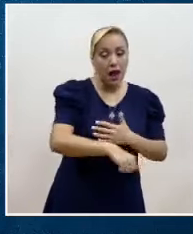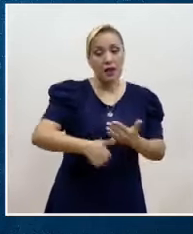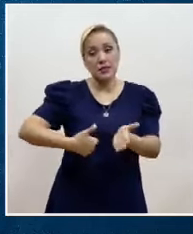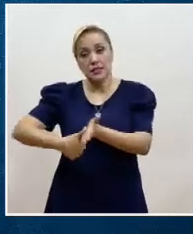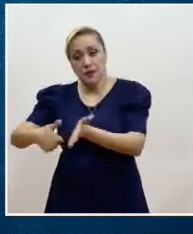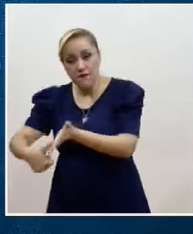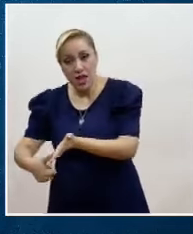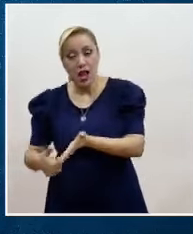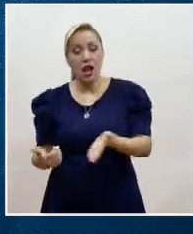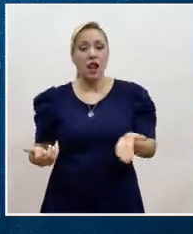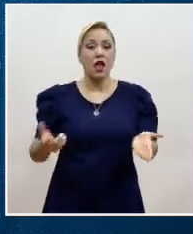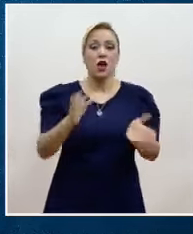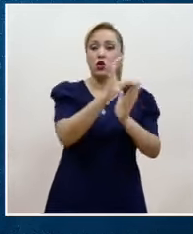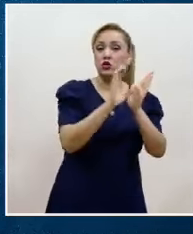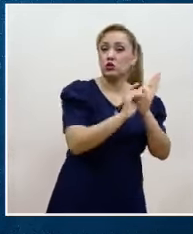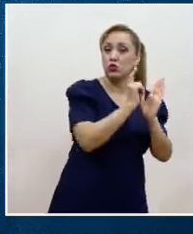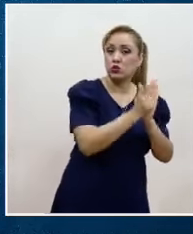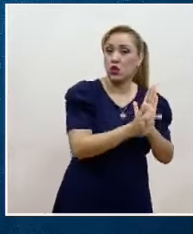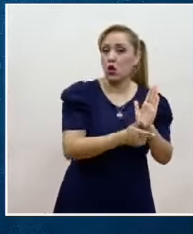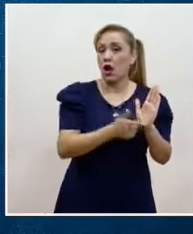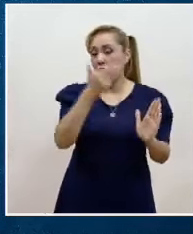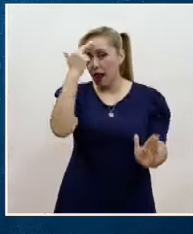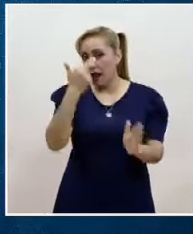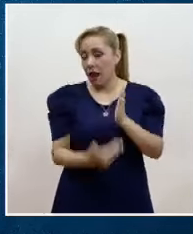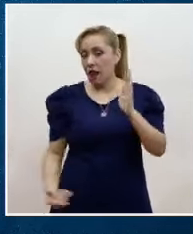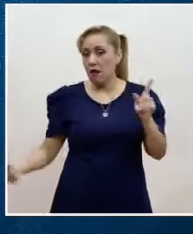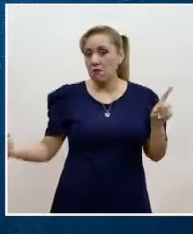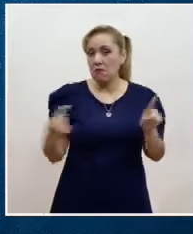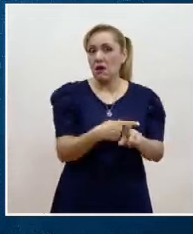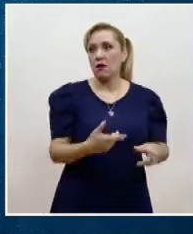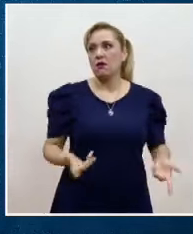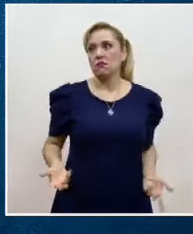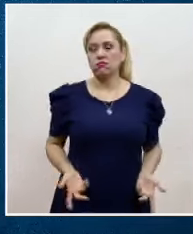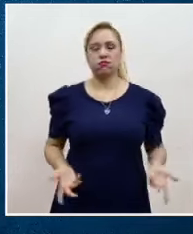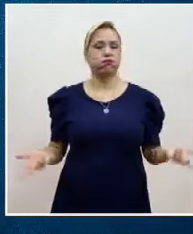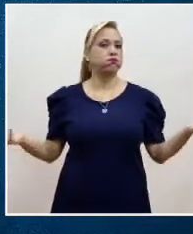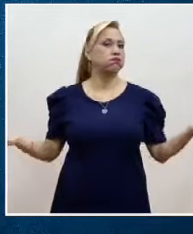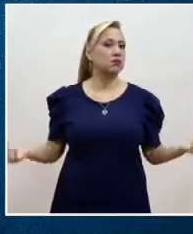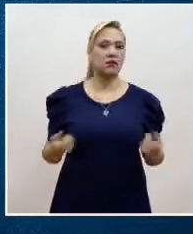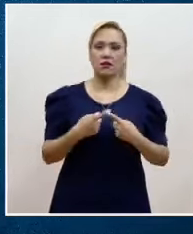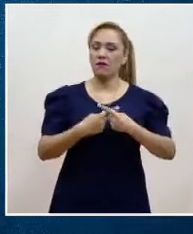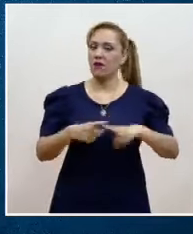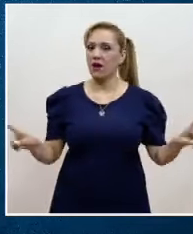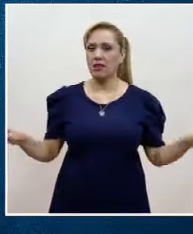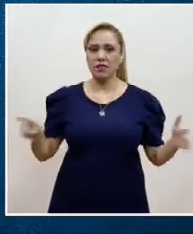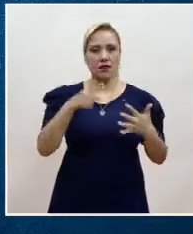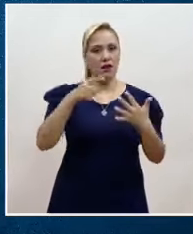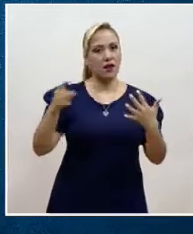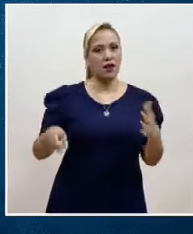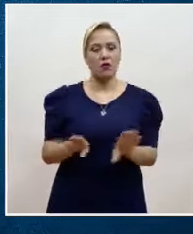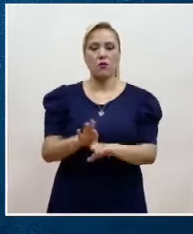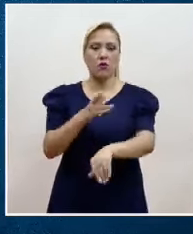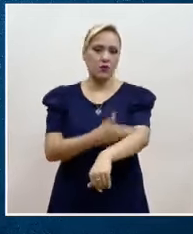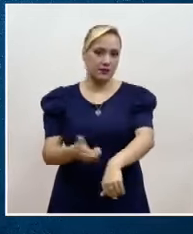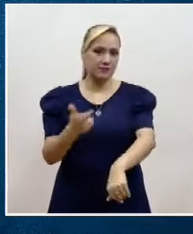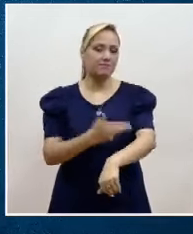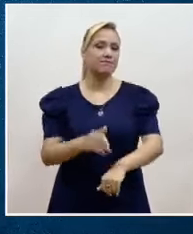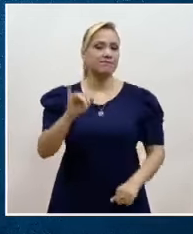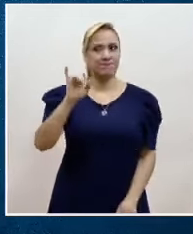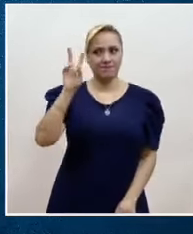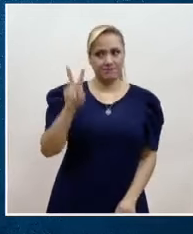y pensando sobre todo a los justiciables, ¿no? Claro. ¿Qué tanto pueden acceder a todos estos elementos, ¿no? Sin duda. Y